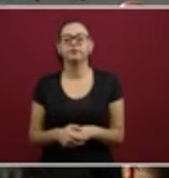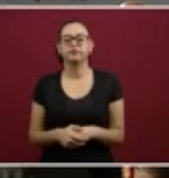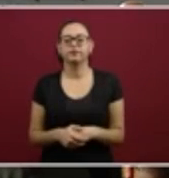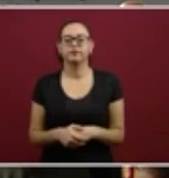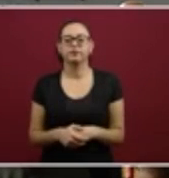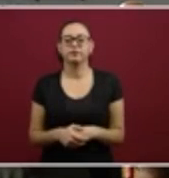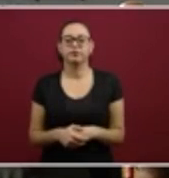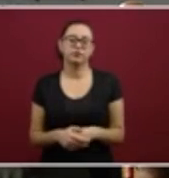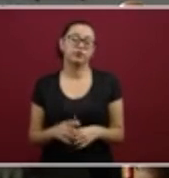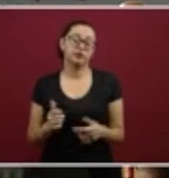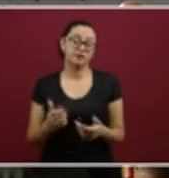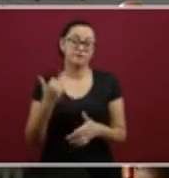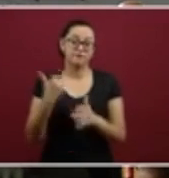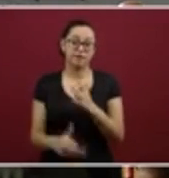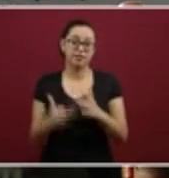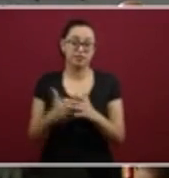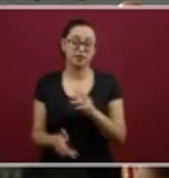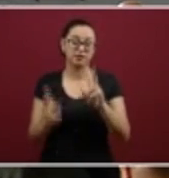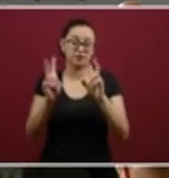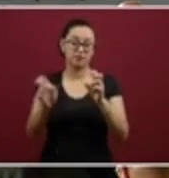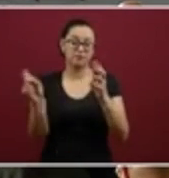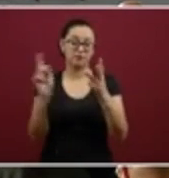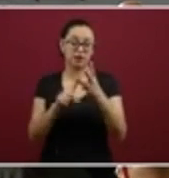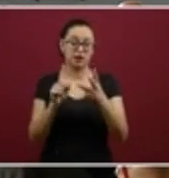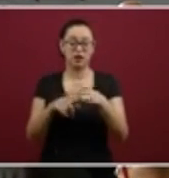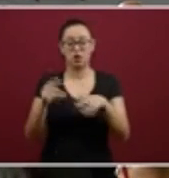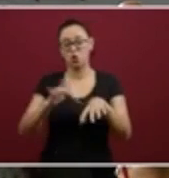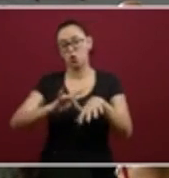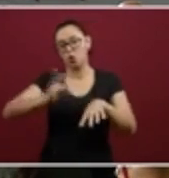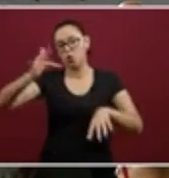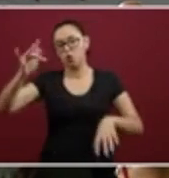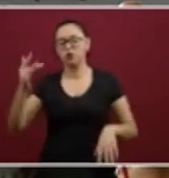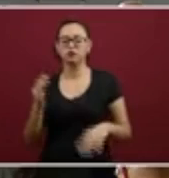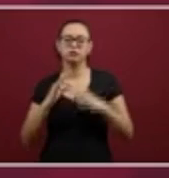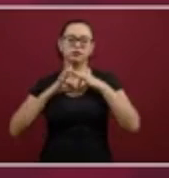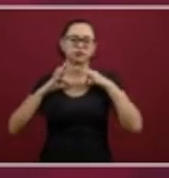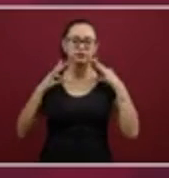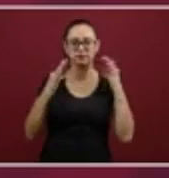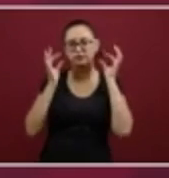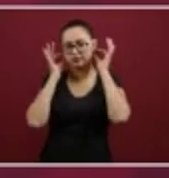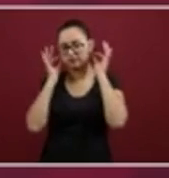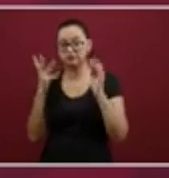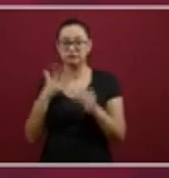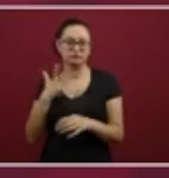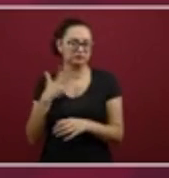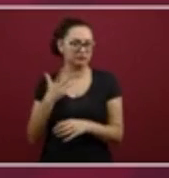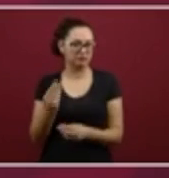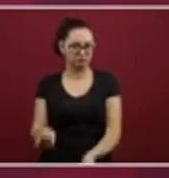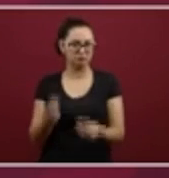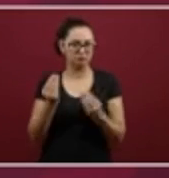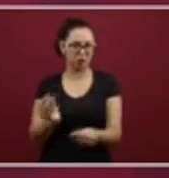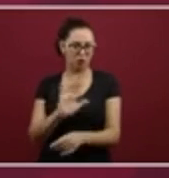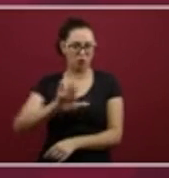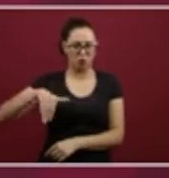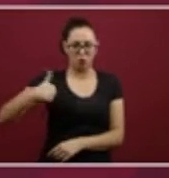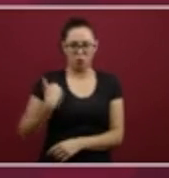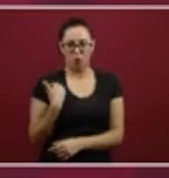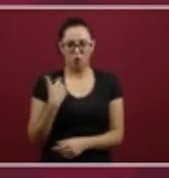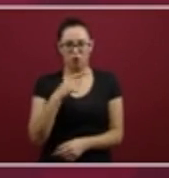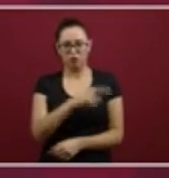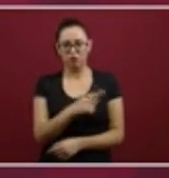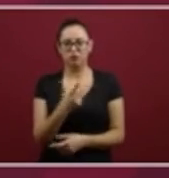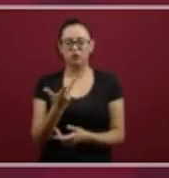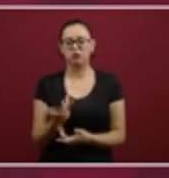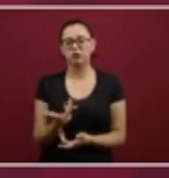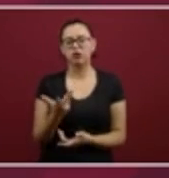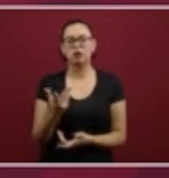sería de joyas. Ahí también el SAE tiene una gran cantidad de joyas, porque son joyas que se le ha incautado a la